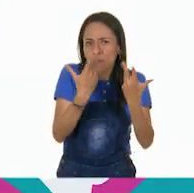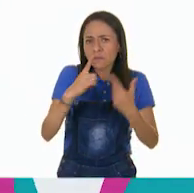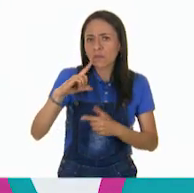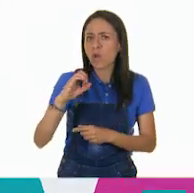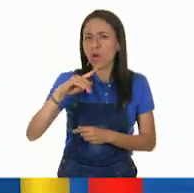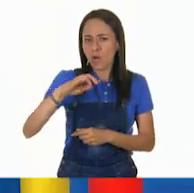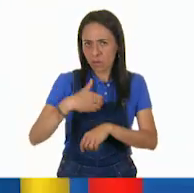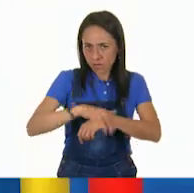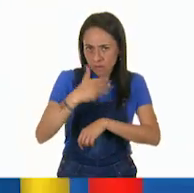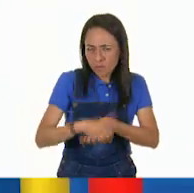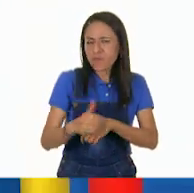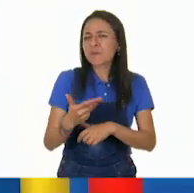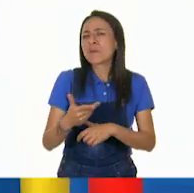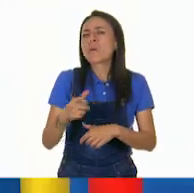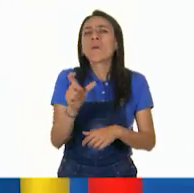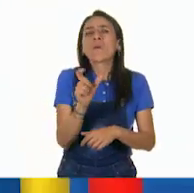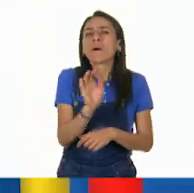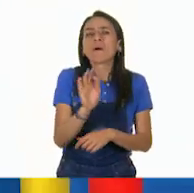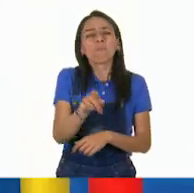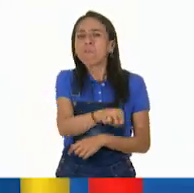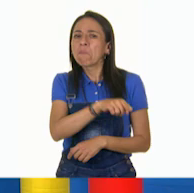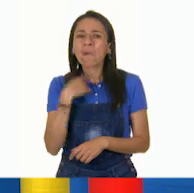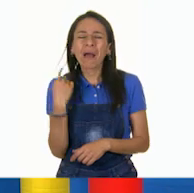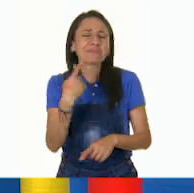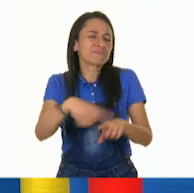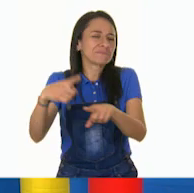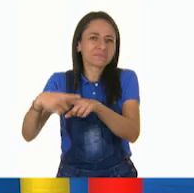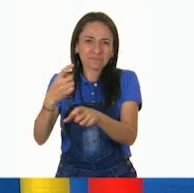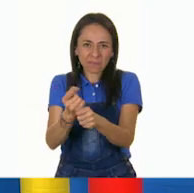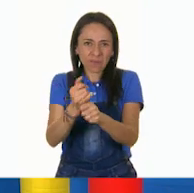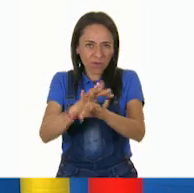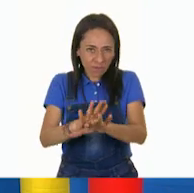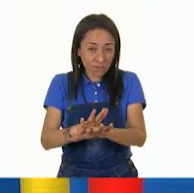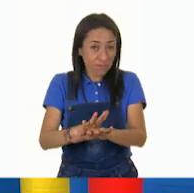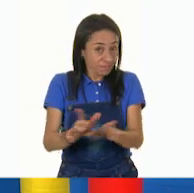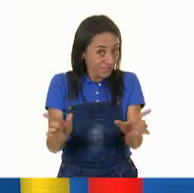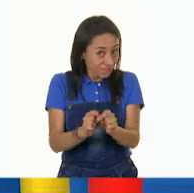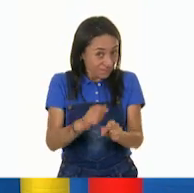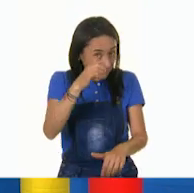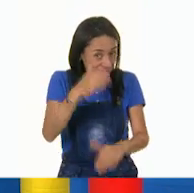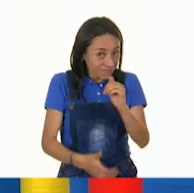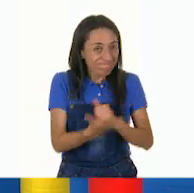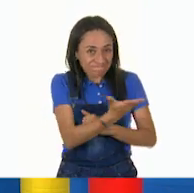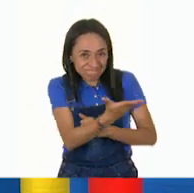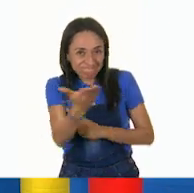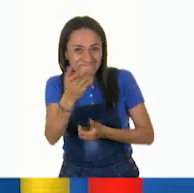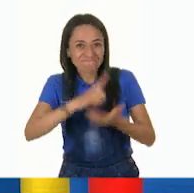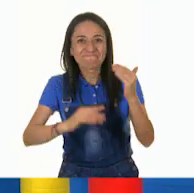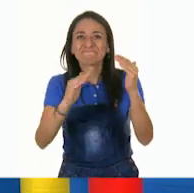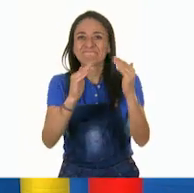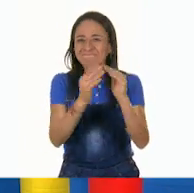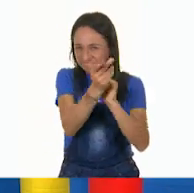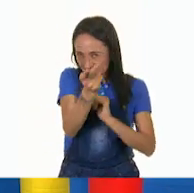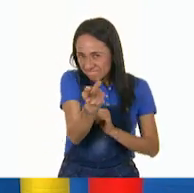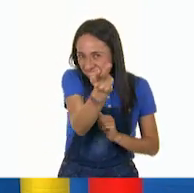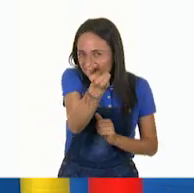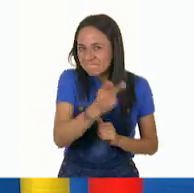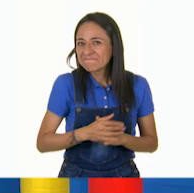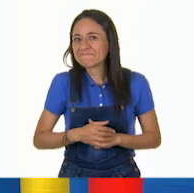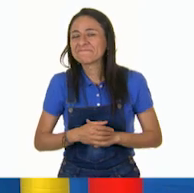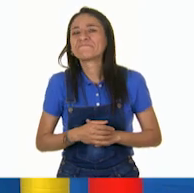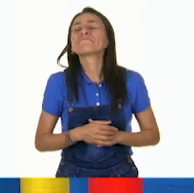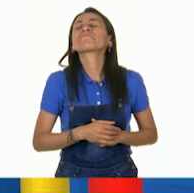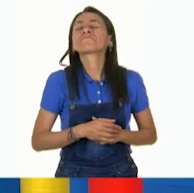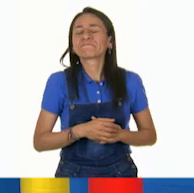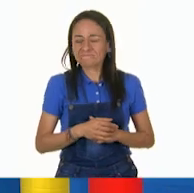datos y para reflexionar les vamos a dejar una pregunta a los que están ahí en casita porque la información que